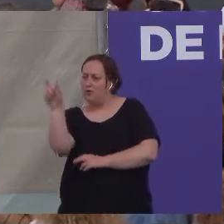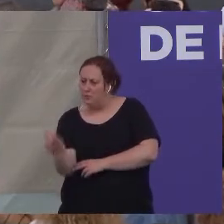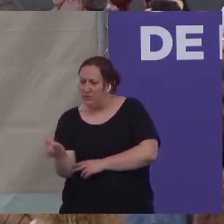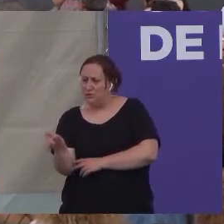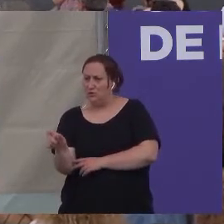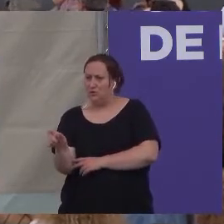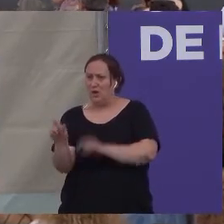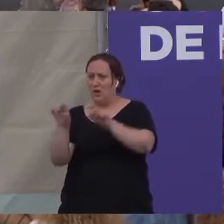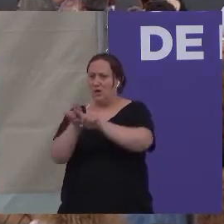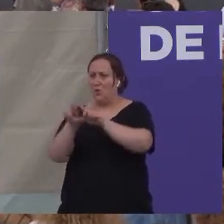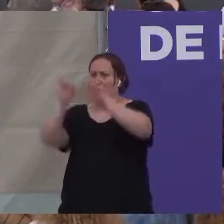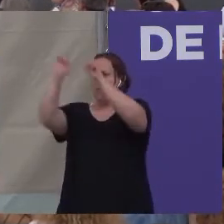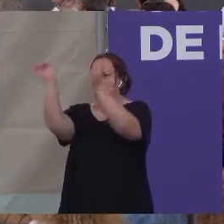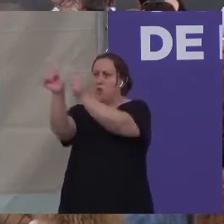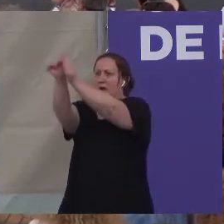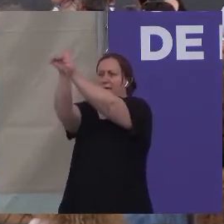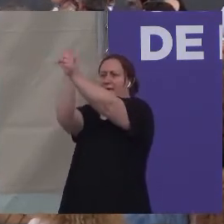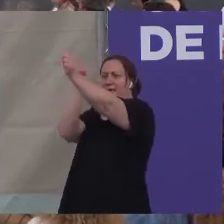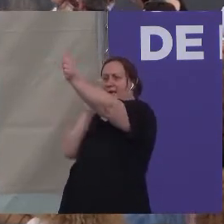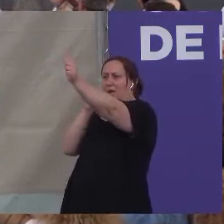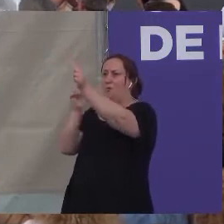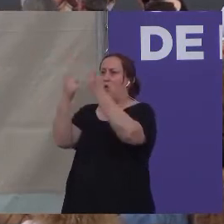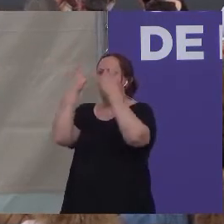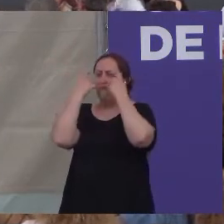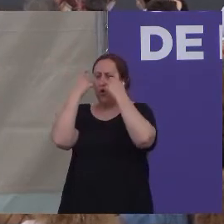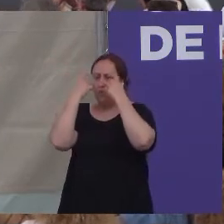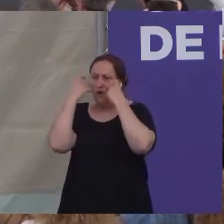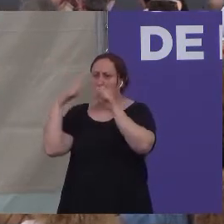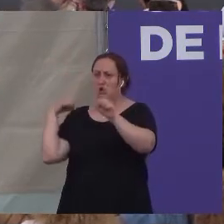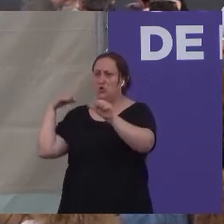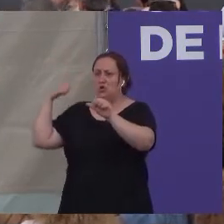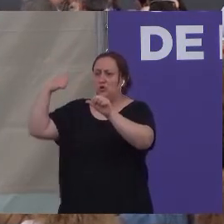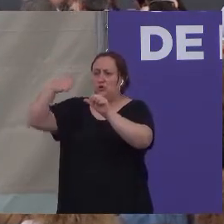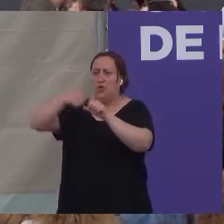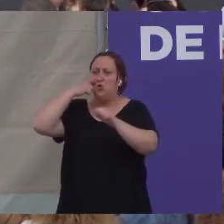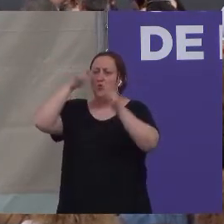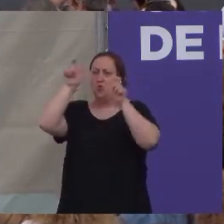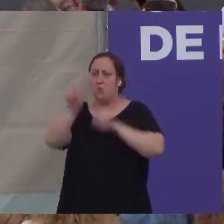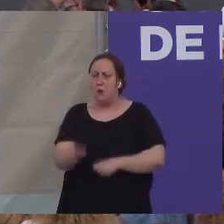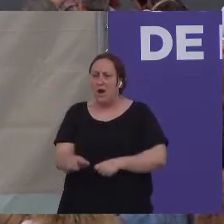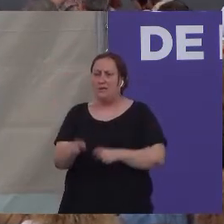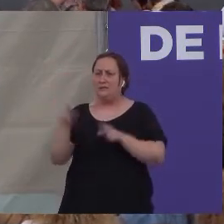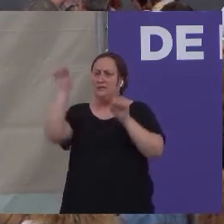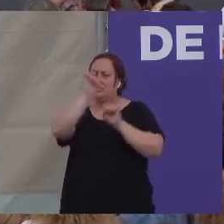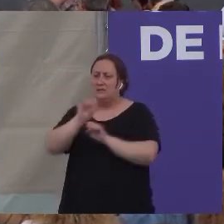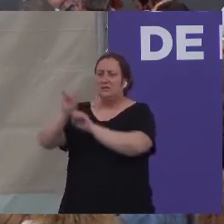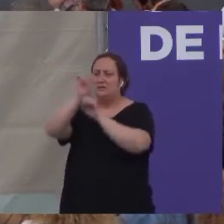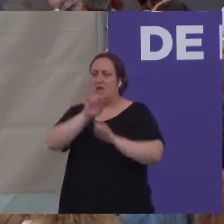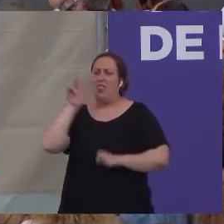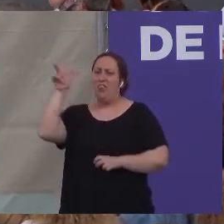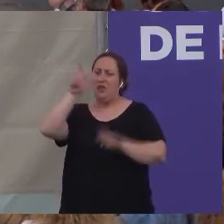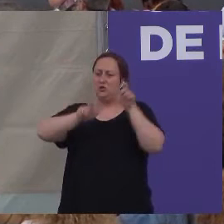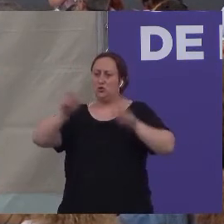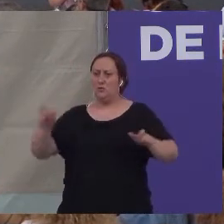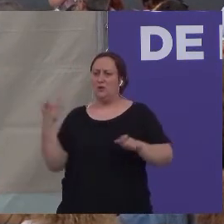es un ejemplo de formación, de trayectoria humana, en defensa de los derechos humanos, que es nuestra